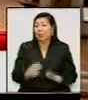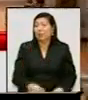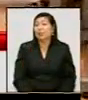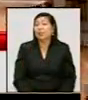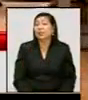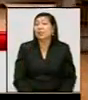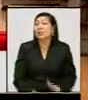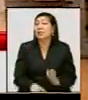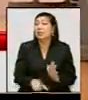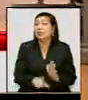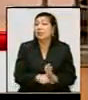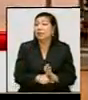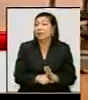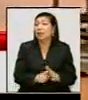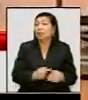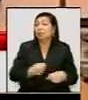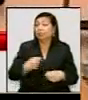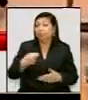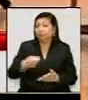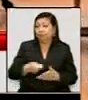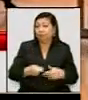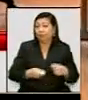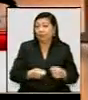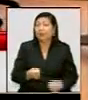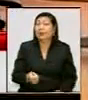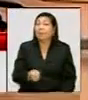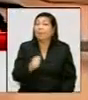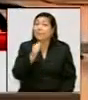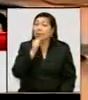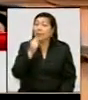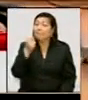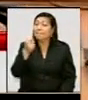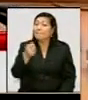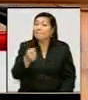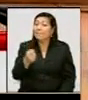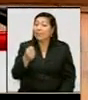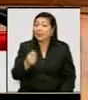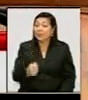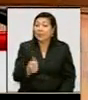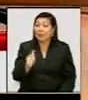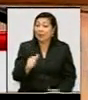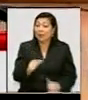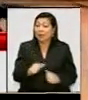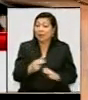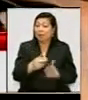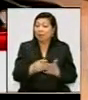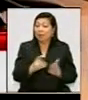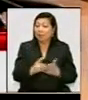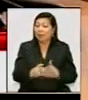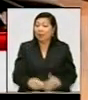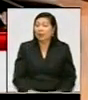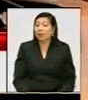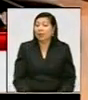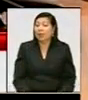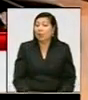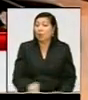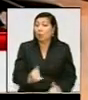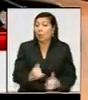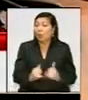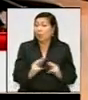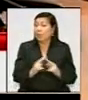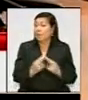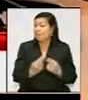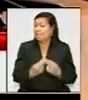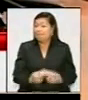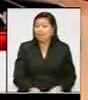3036-2017, ley que permite la devolución de los aportes del sistema privado de pensiones. Se recuerda que el predictamen fue sustentado en la última sesión. Presidente.